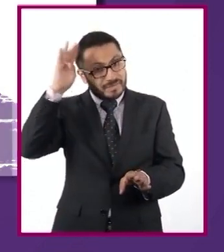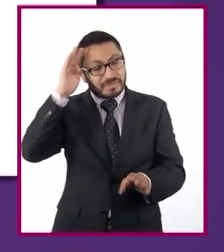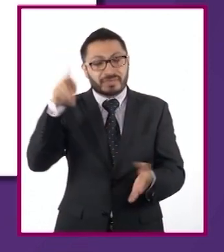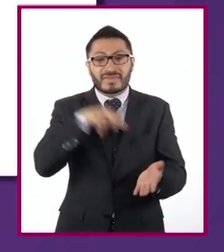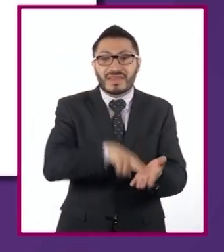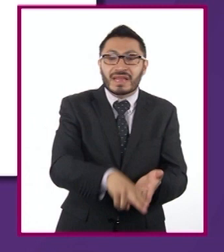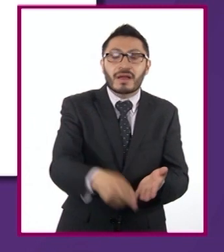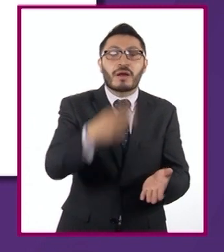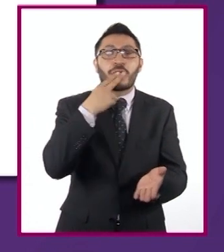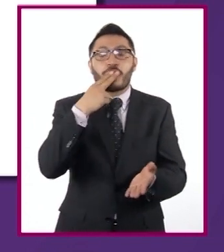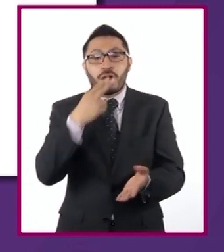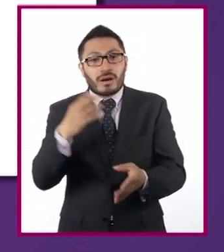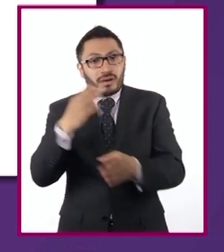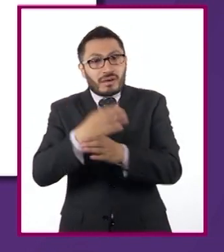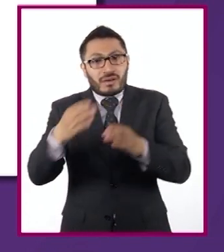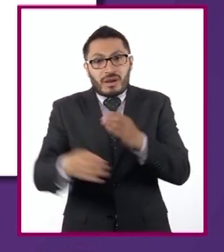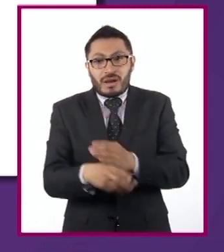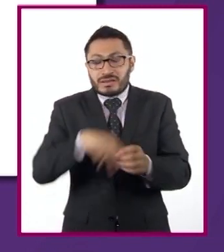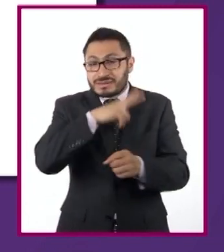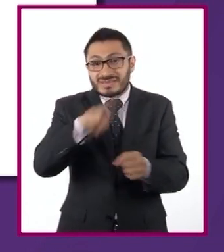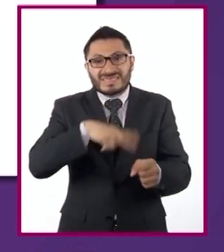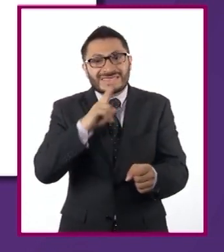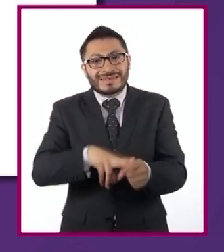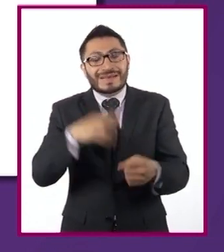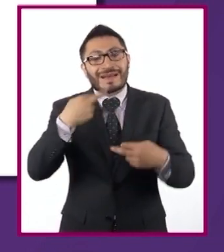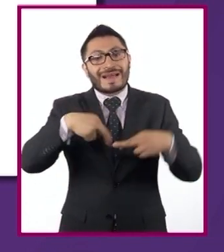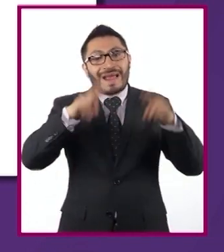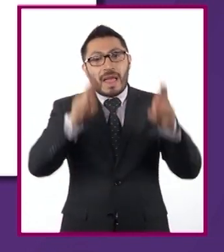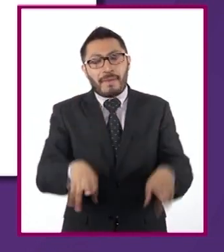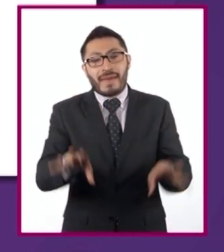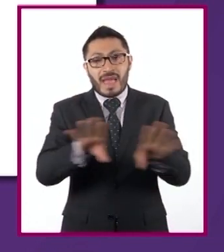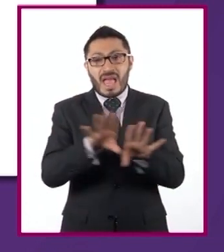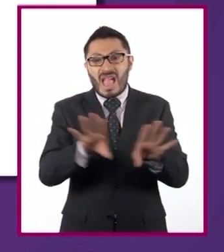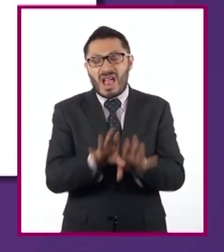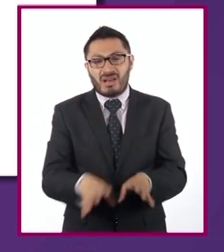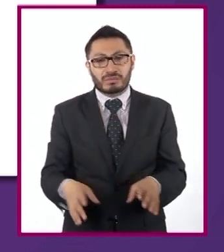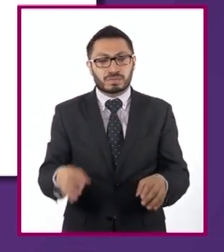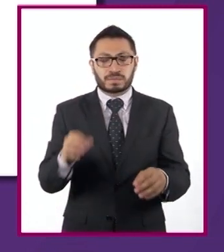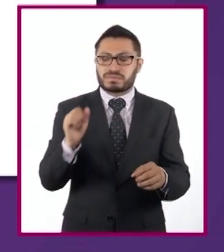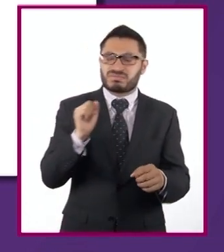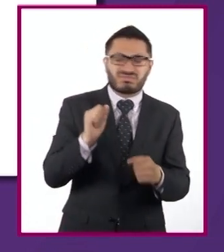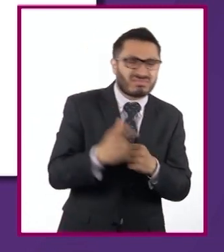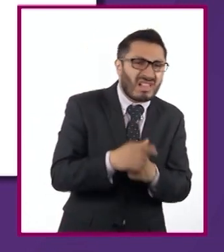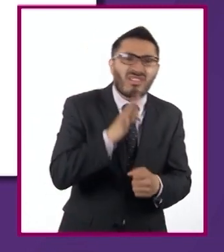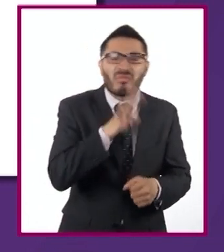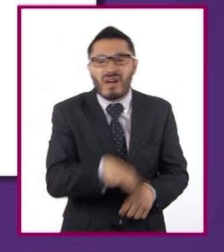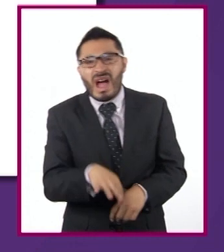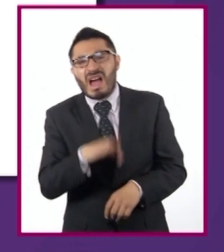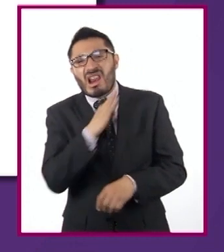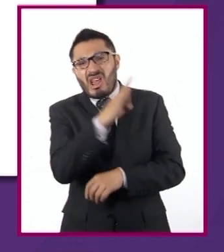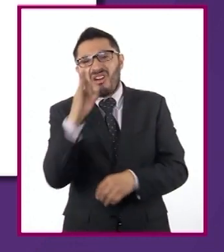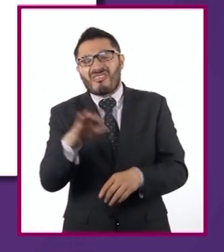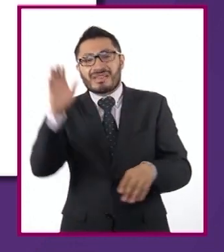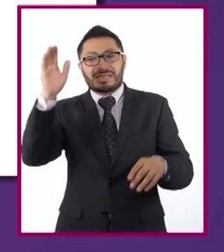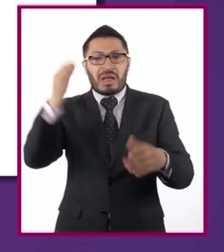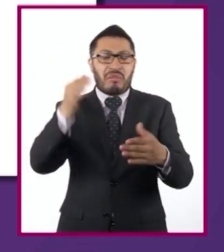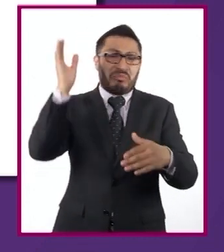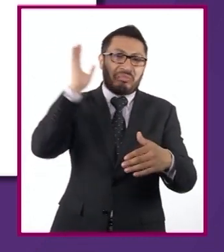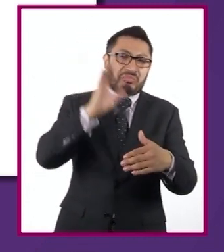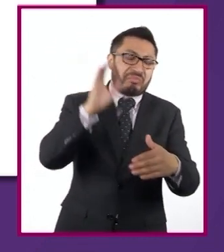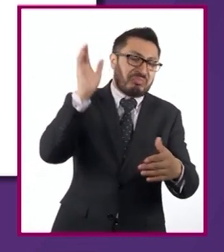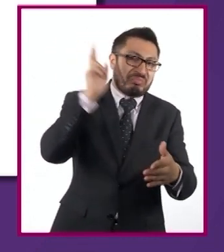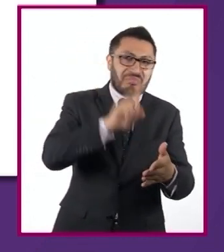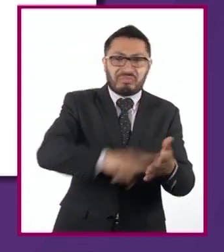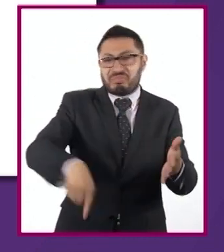negro aplicado a productos naturistas representa un producto podrido o caduco. Sin embargo,